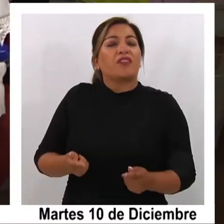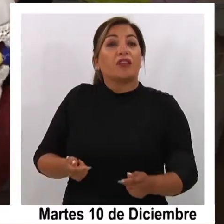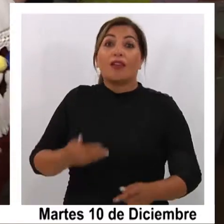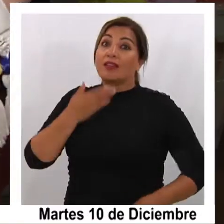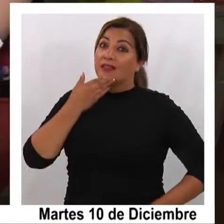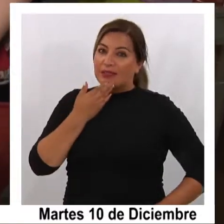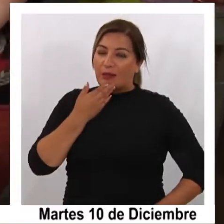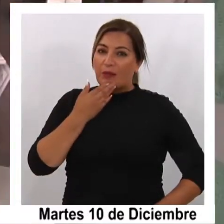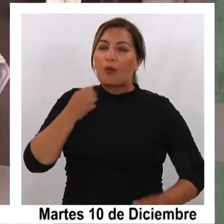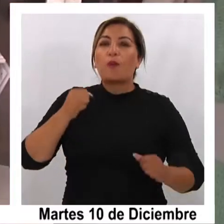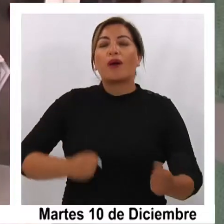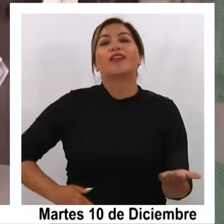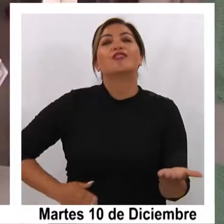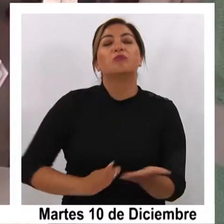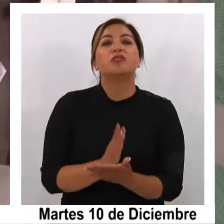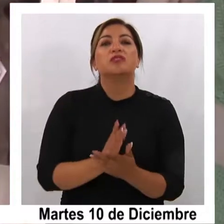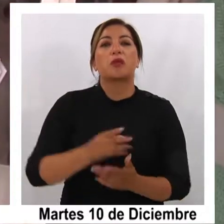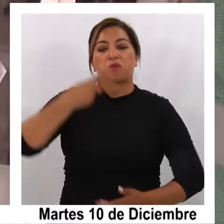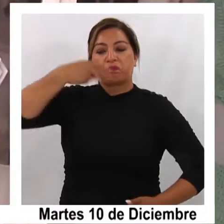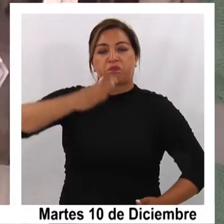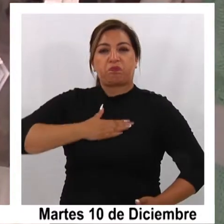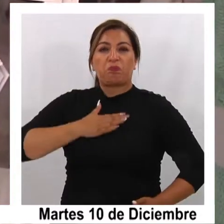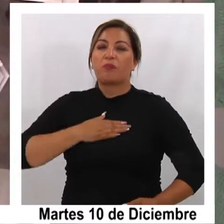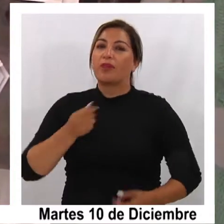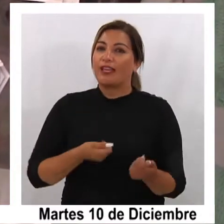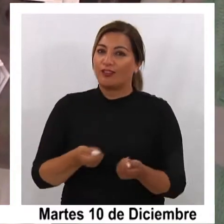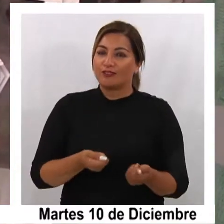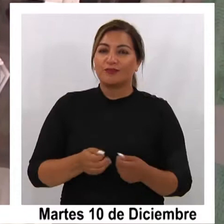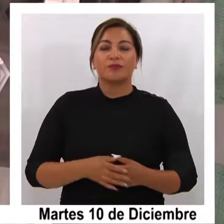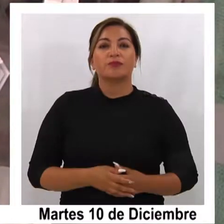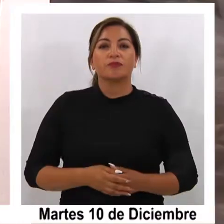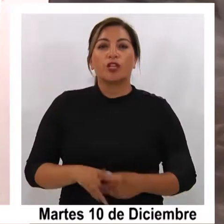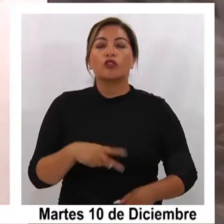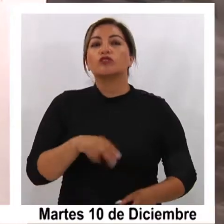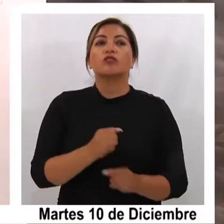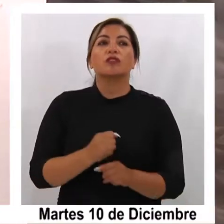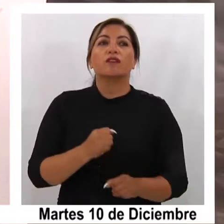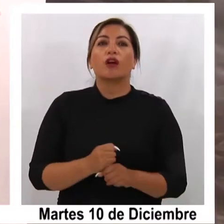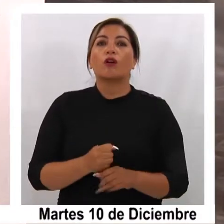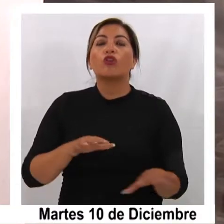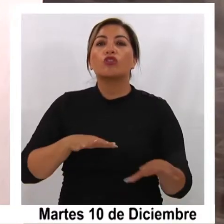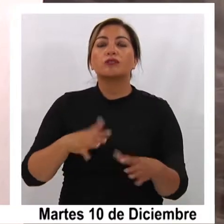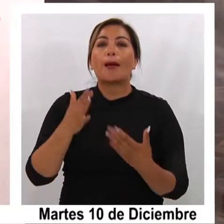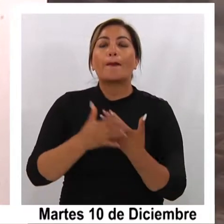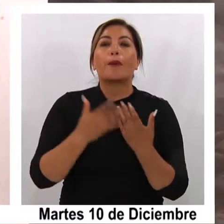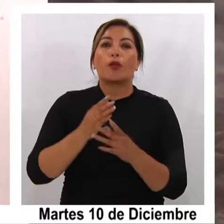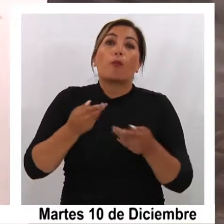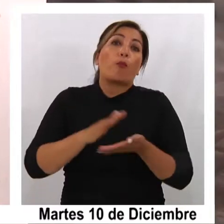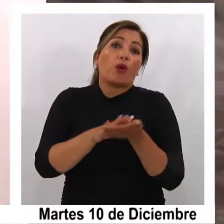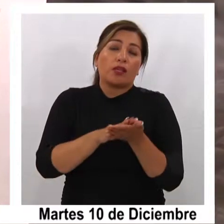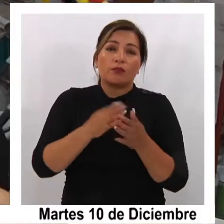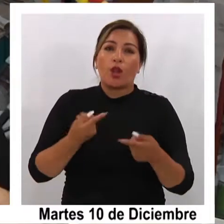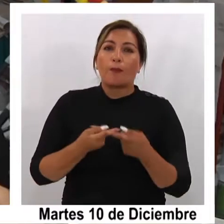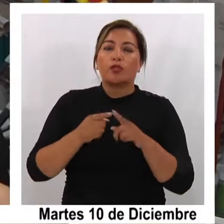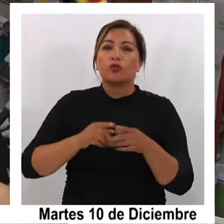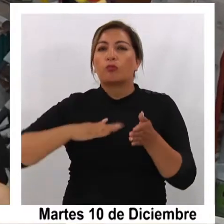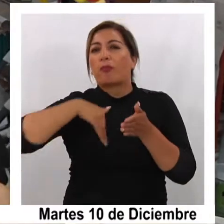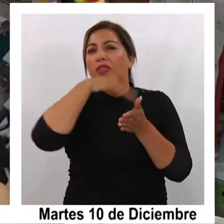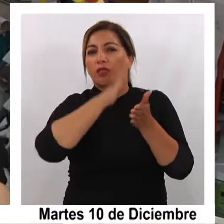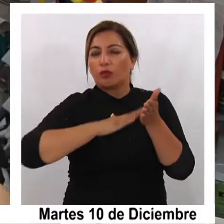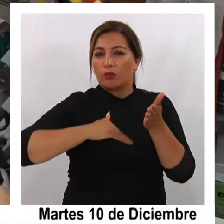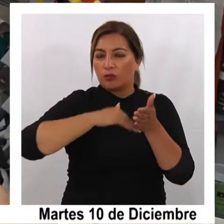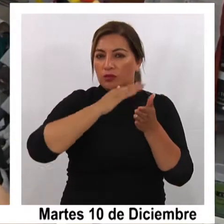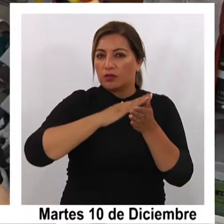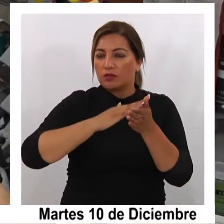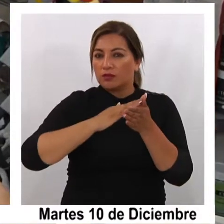podrá adquirir una destreza y quien sabe puede iniciar hasta su propio negocio. Trabajamos con productos hechos a mano,